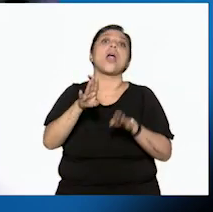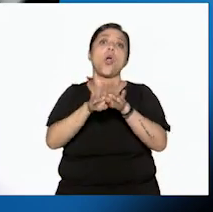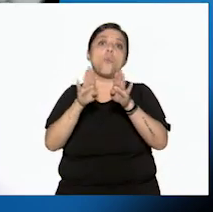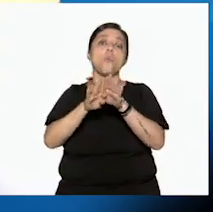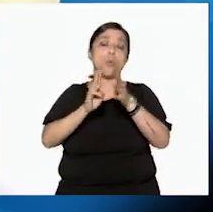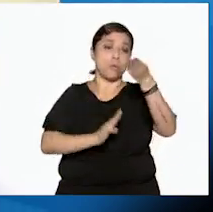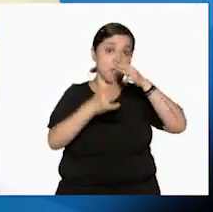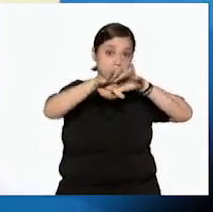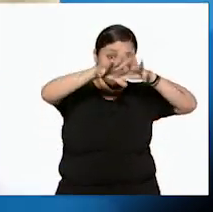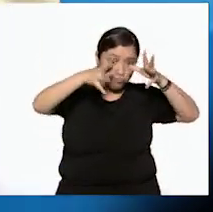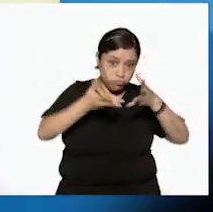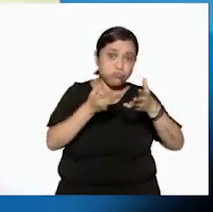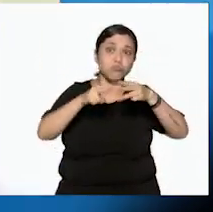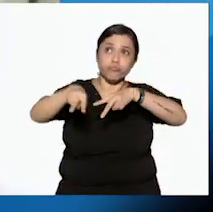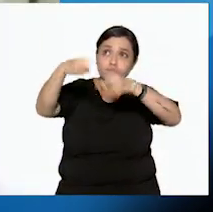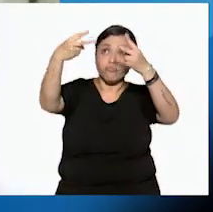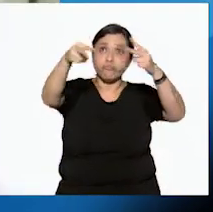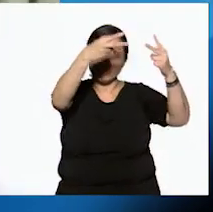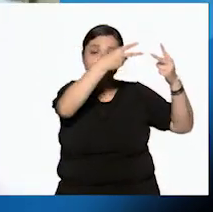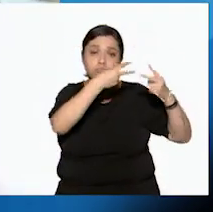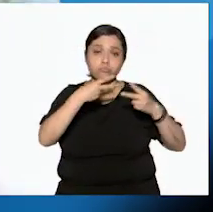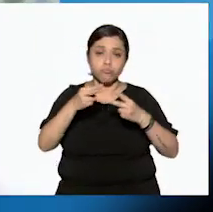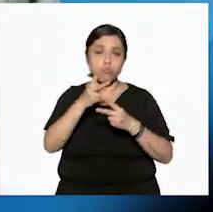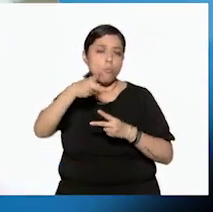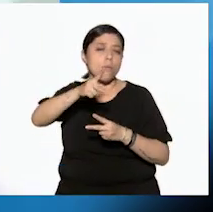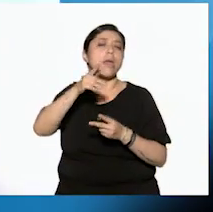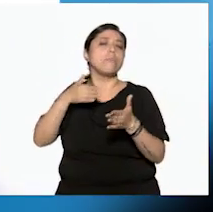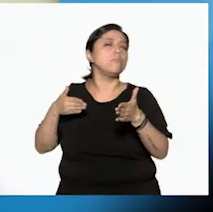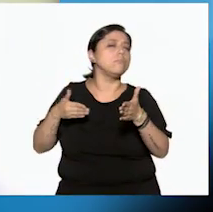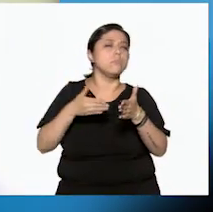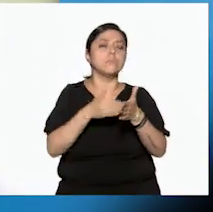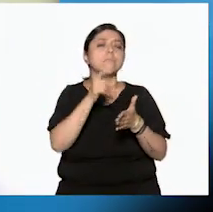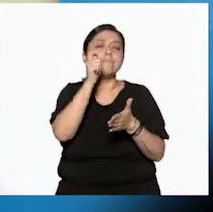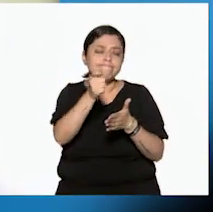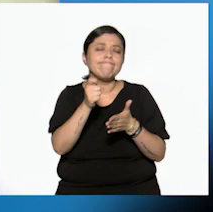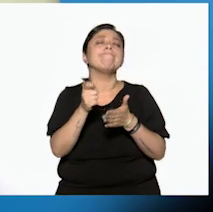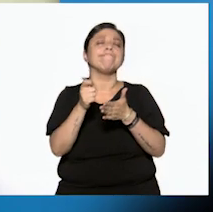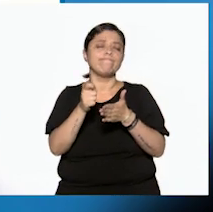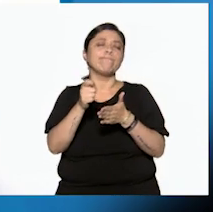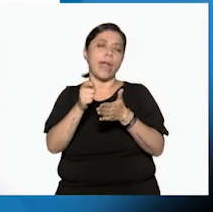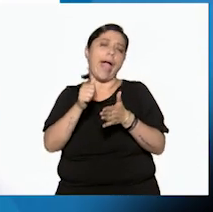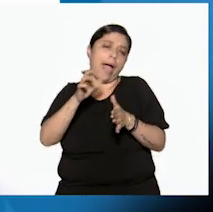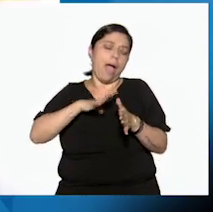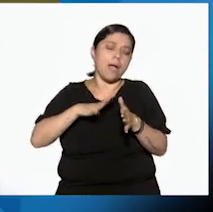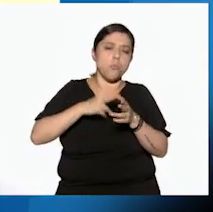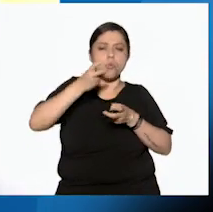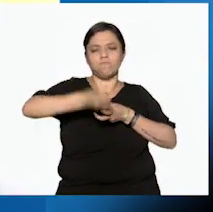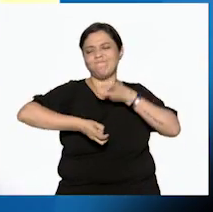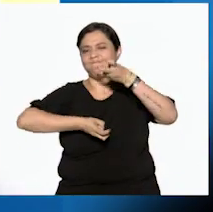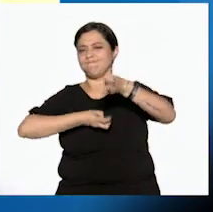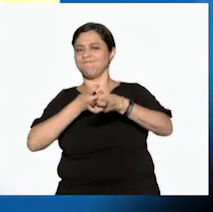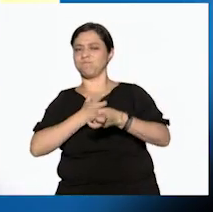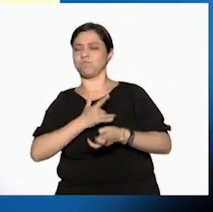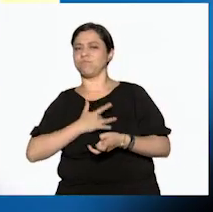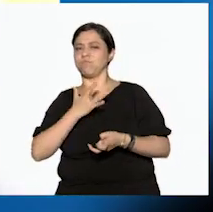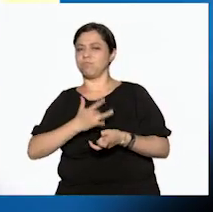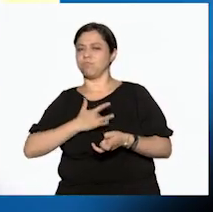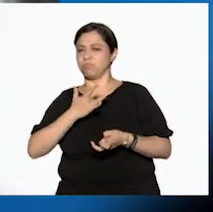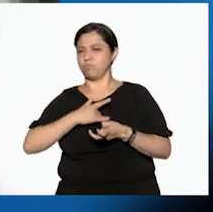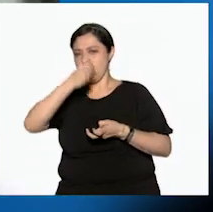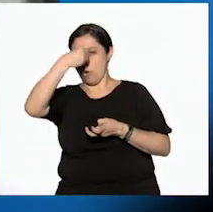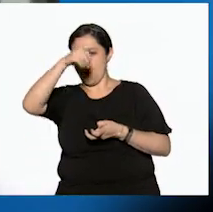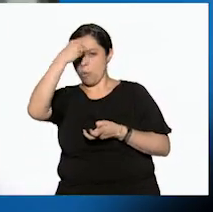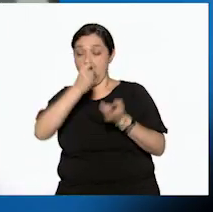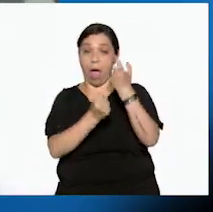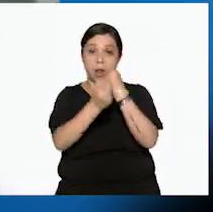mundo. Sin embargo, eso no ha impedido que se presenten constantes críticas, pues muchos consideran que el tratado